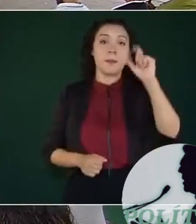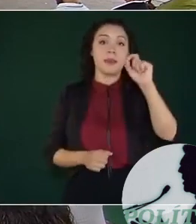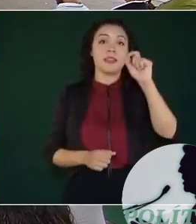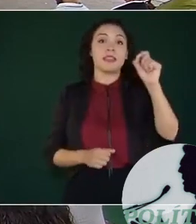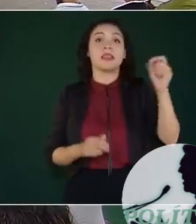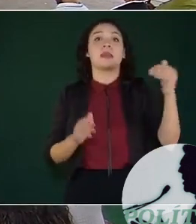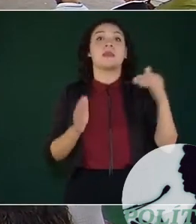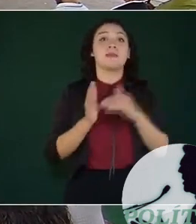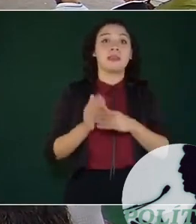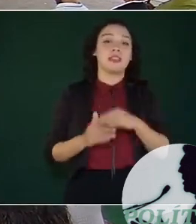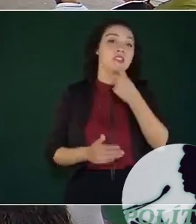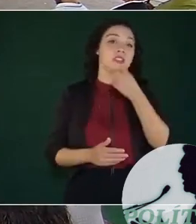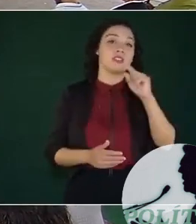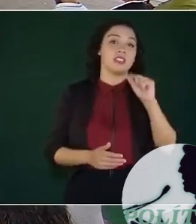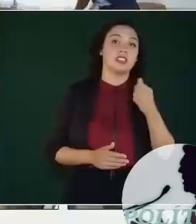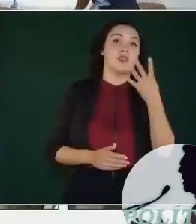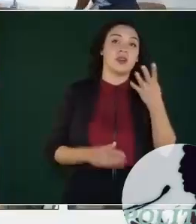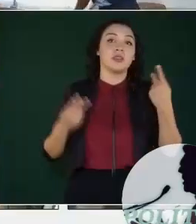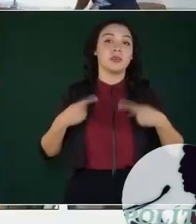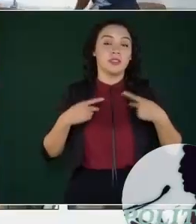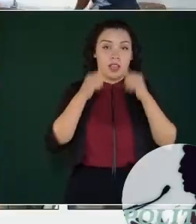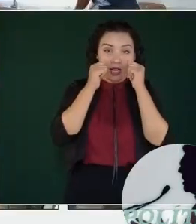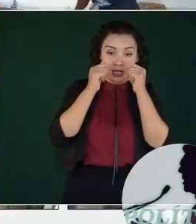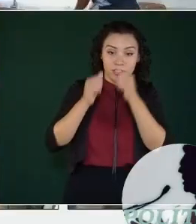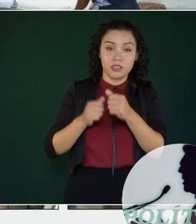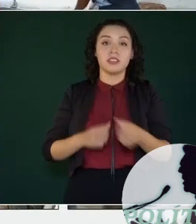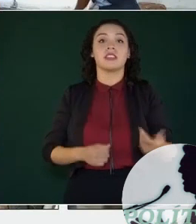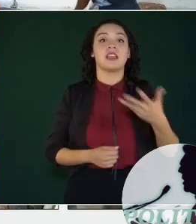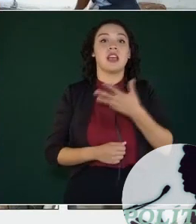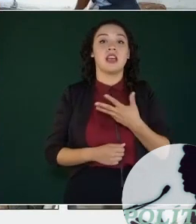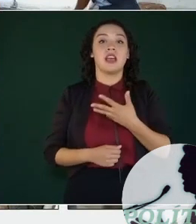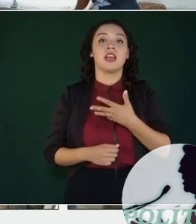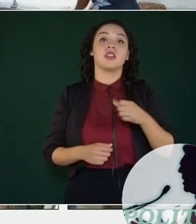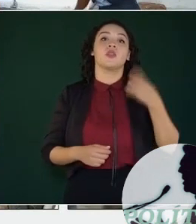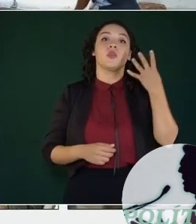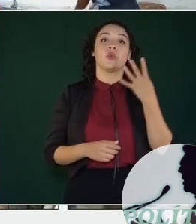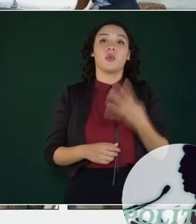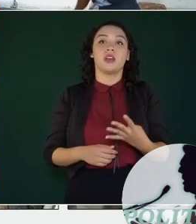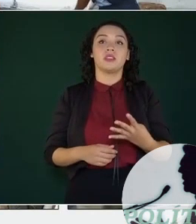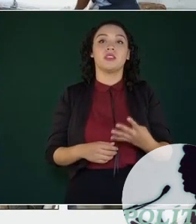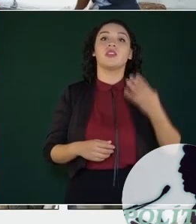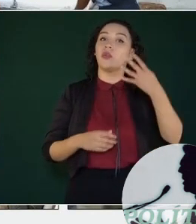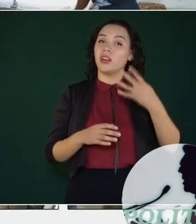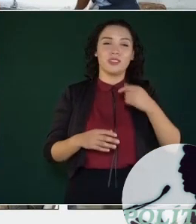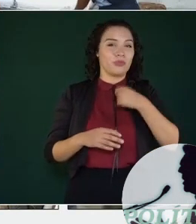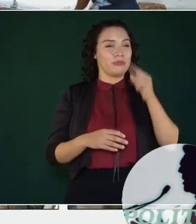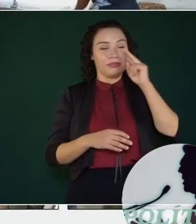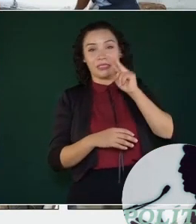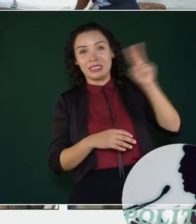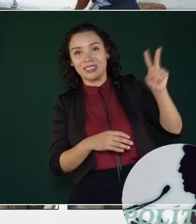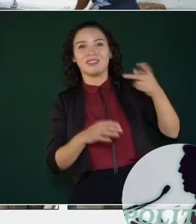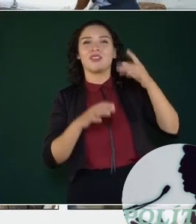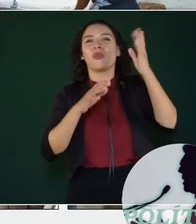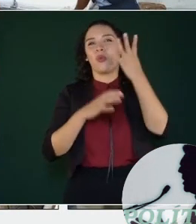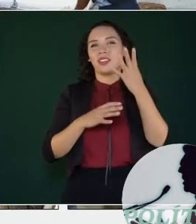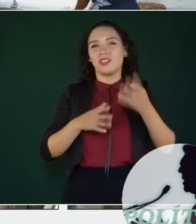20,254 personas. Se emplean 4 ambulancias, 14 vehículos, una cocineta, 5